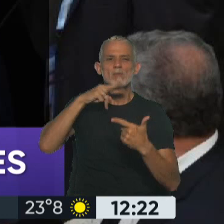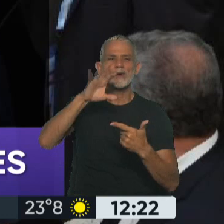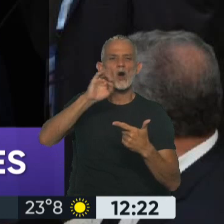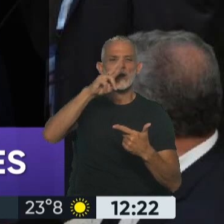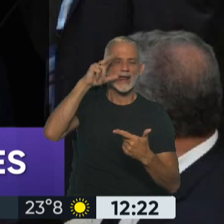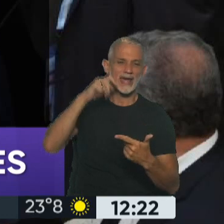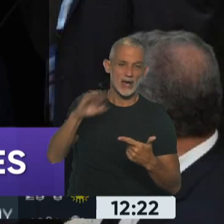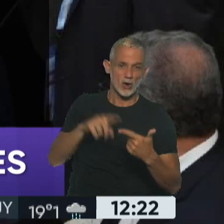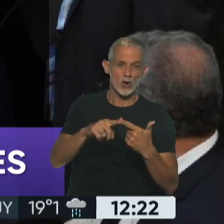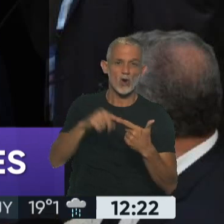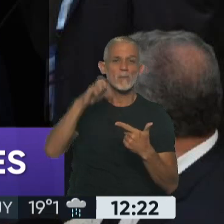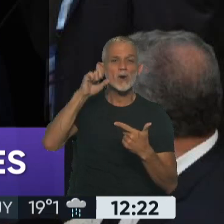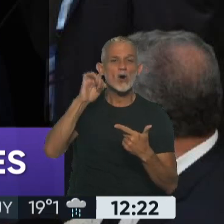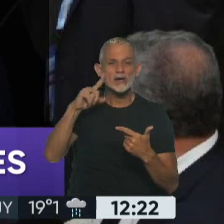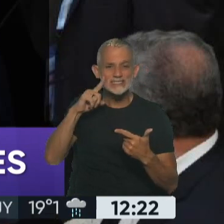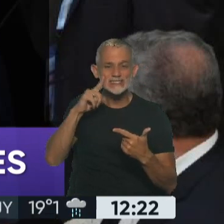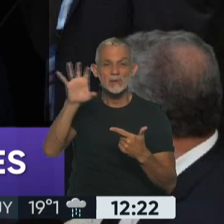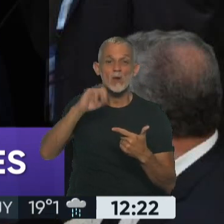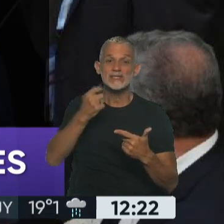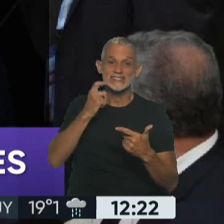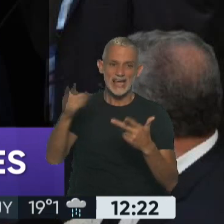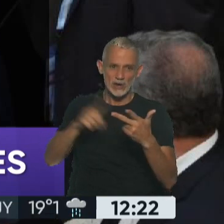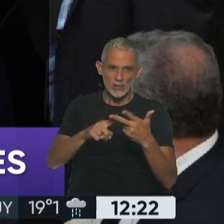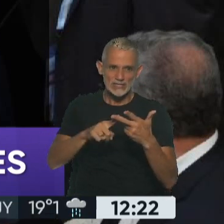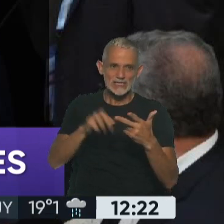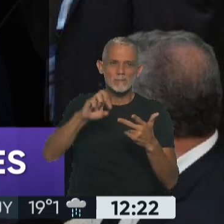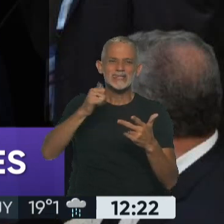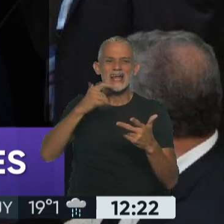Rego de la provincia de San Juan, Claudio Poggi, provincia de San Luis, Hugo